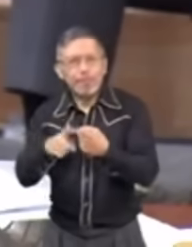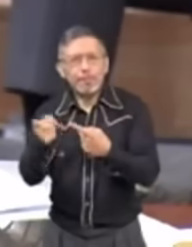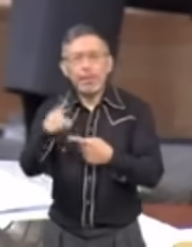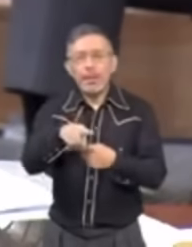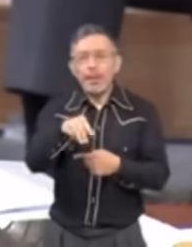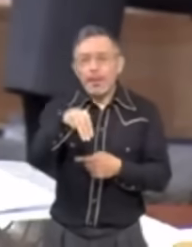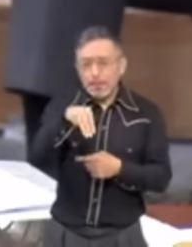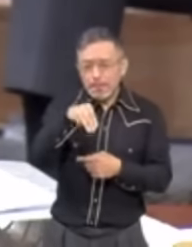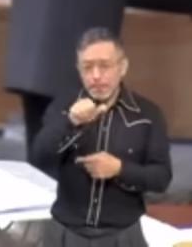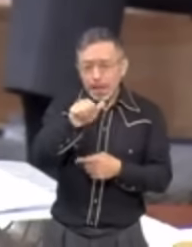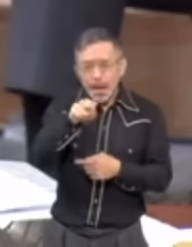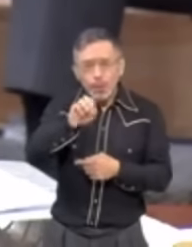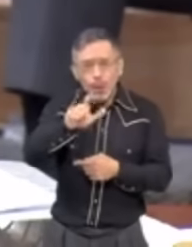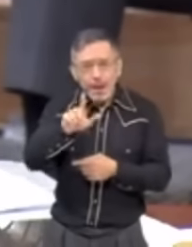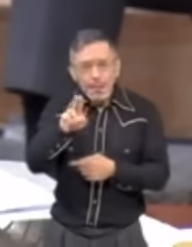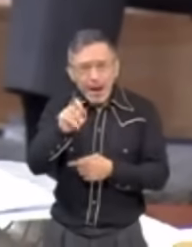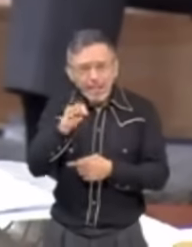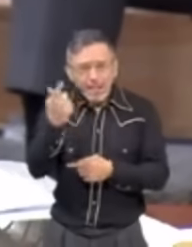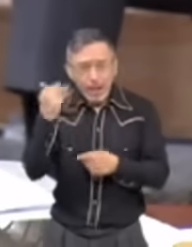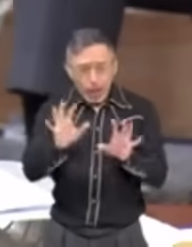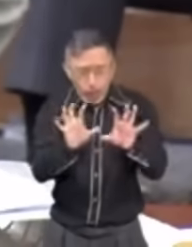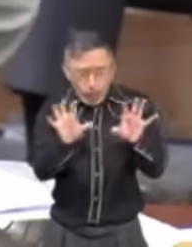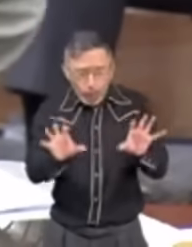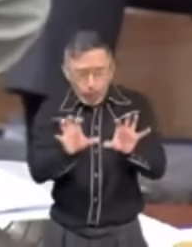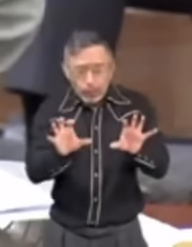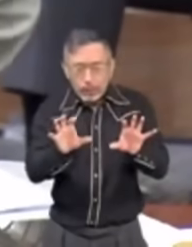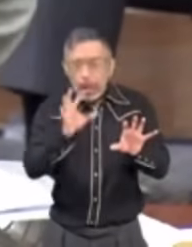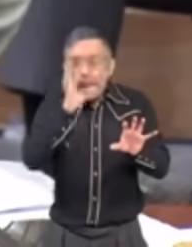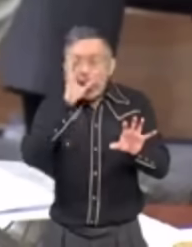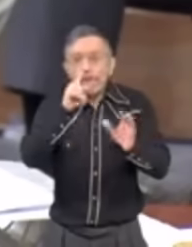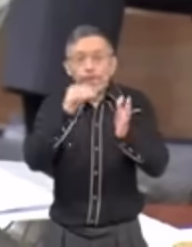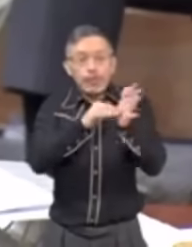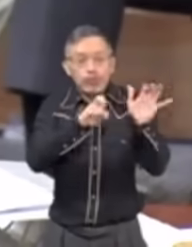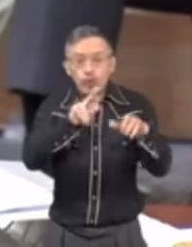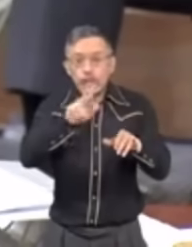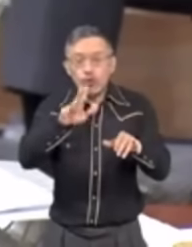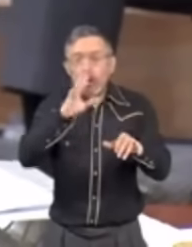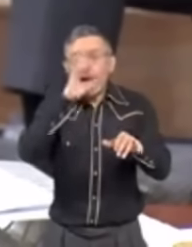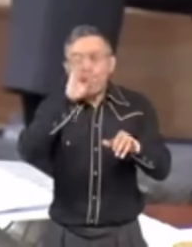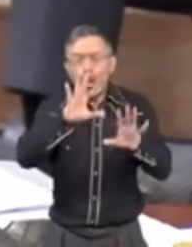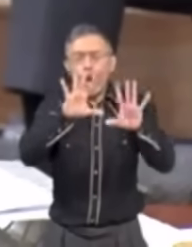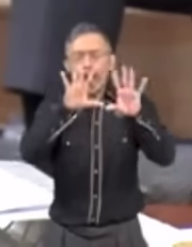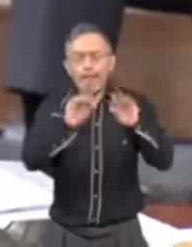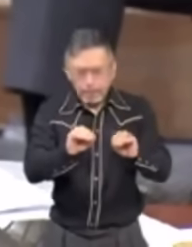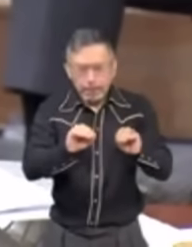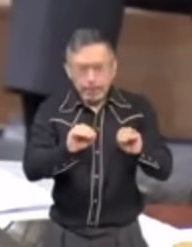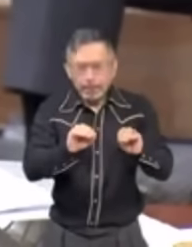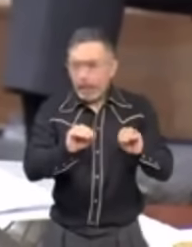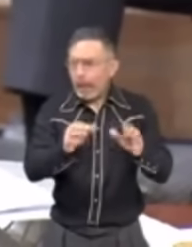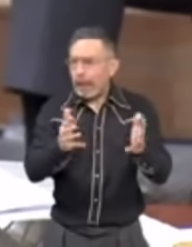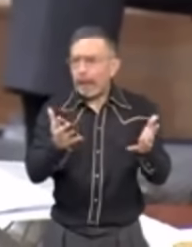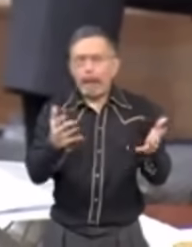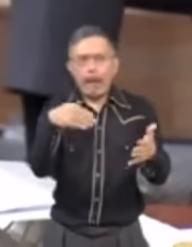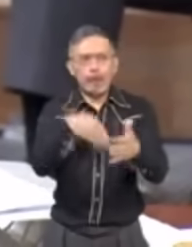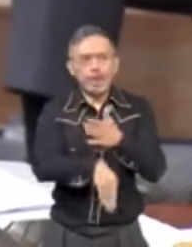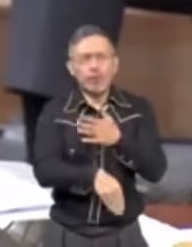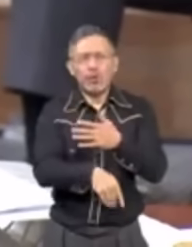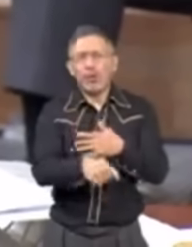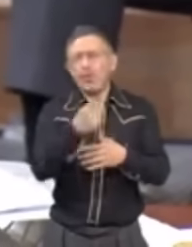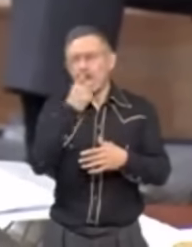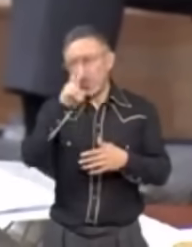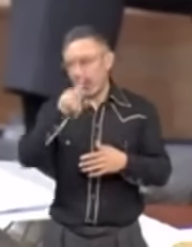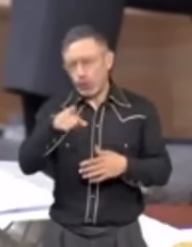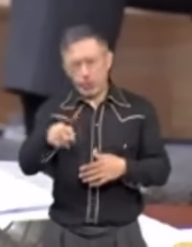cayó el sistema en 88, eso sí… Y repitiendo las palabras que seguido dice nuestro camarada, eso es tener cara